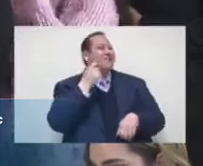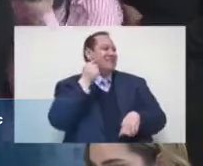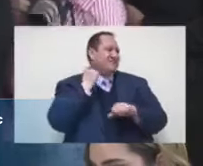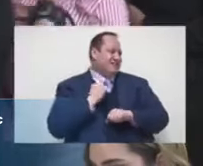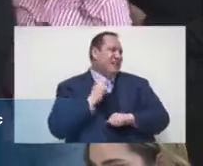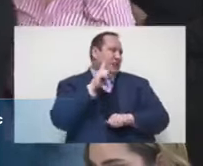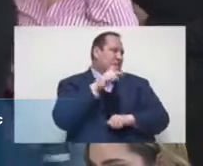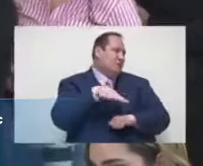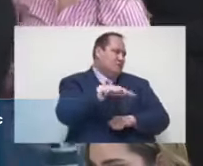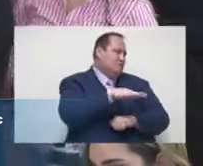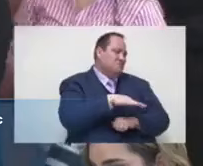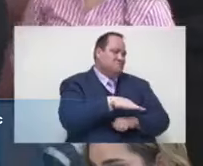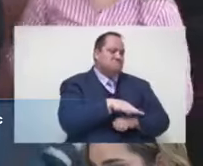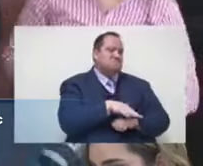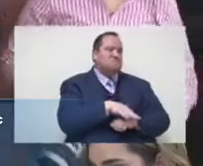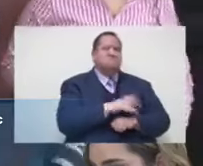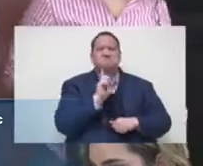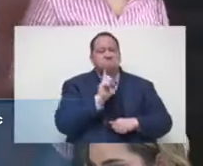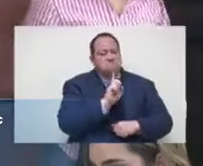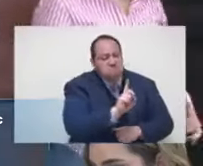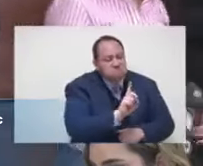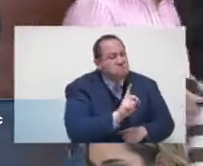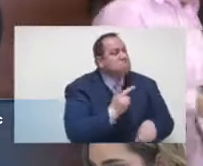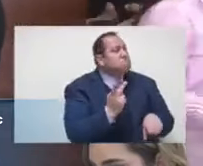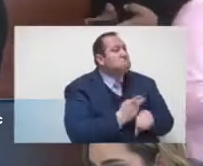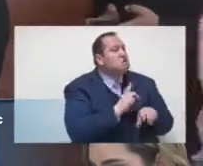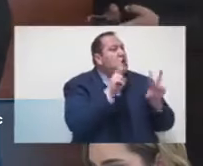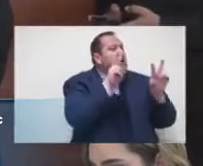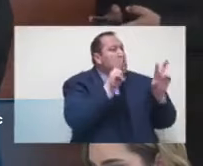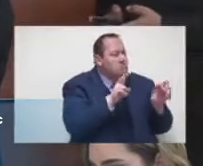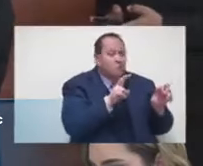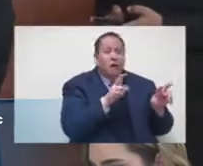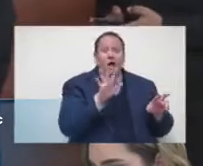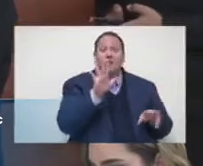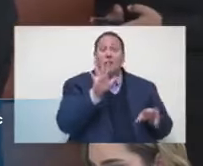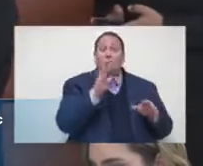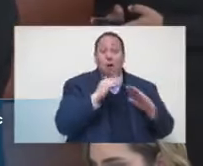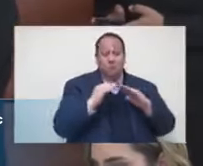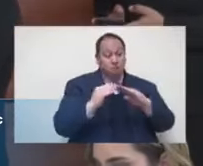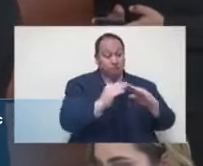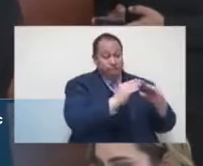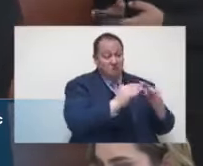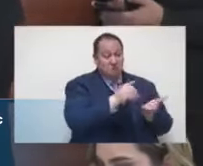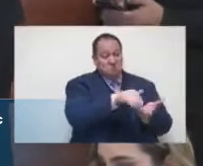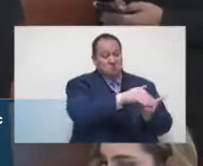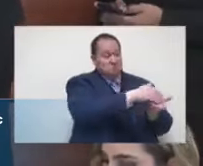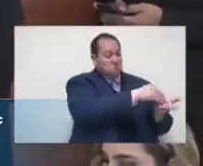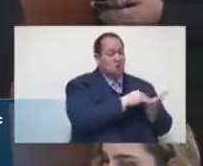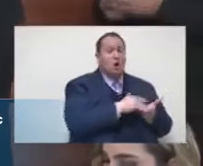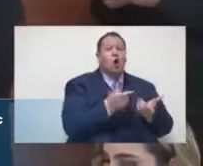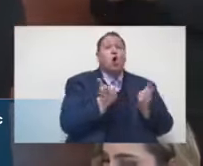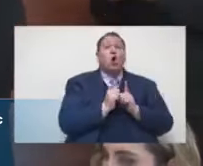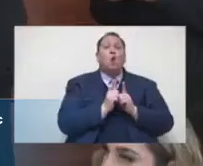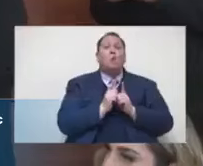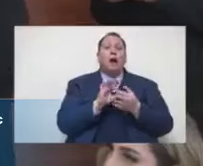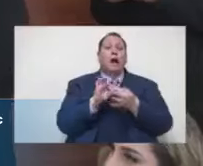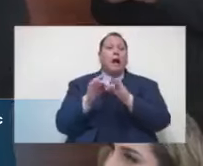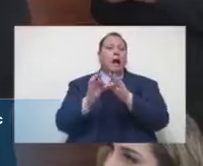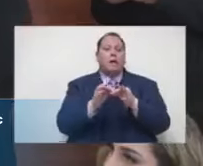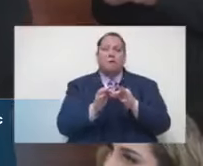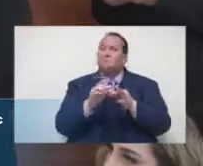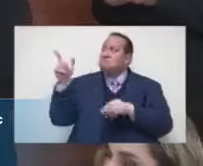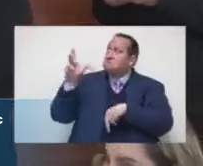Baja California, pues bueno, tampoco se aparece y no ha definido. Hay un tema donde son más de 50 familias las que están siendo despojadas por un Grupo Cadena que